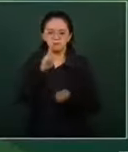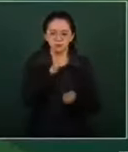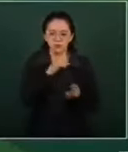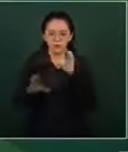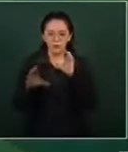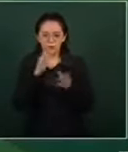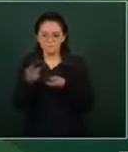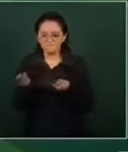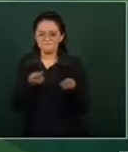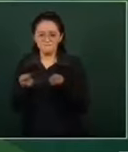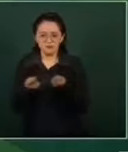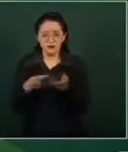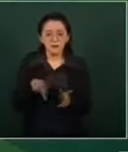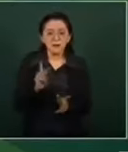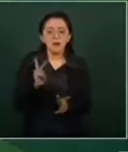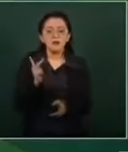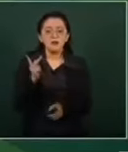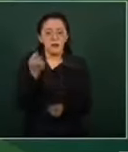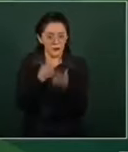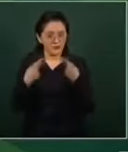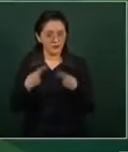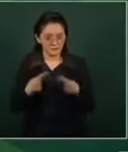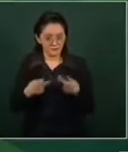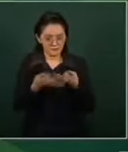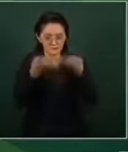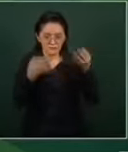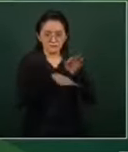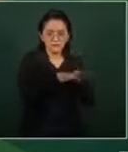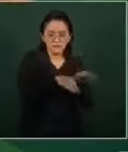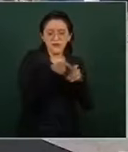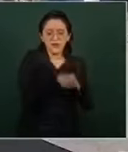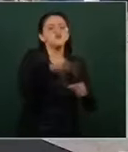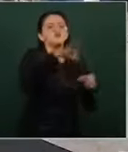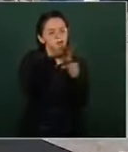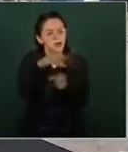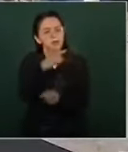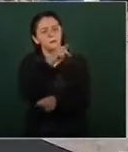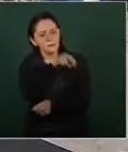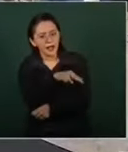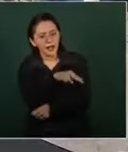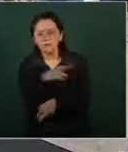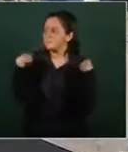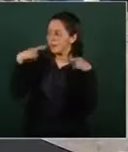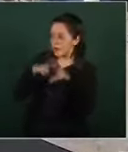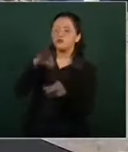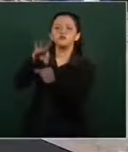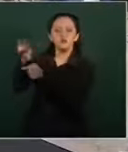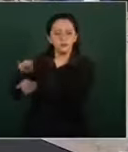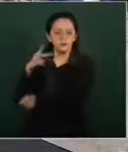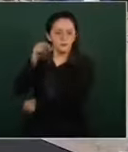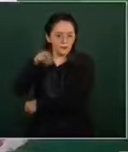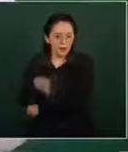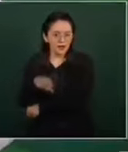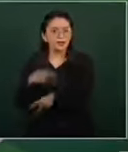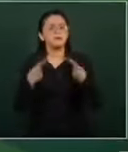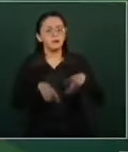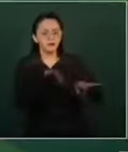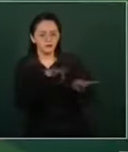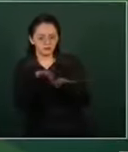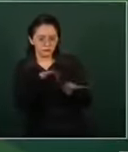ejidatarios votando por el pan maestros votando por el pan obreros votando